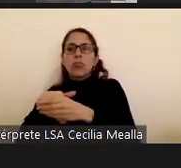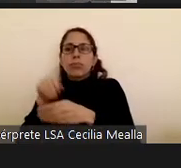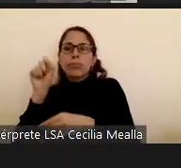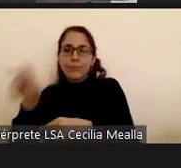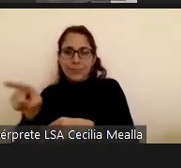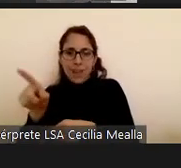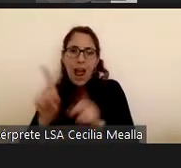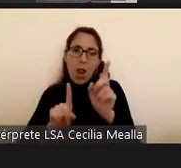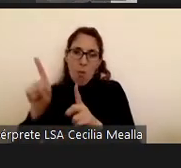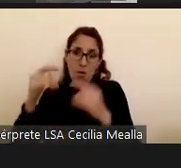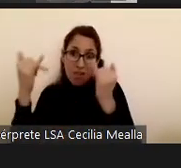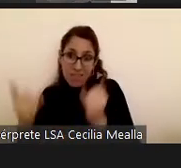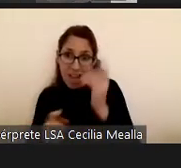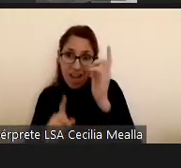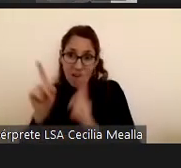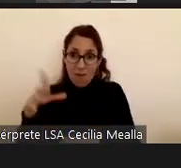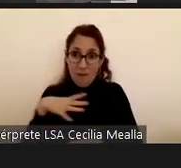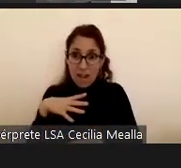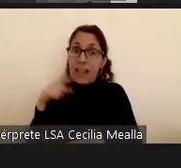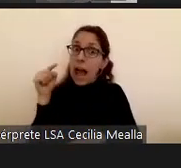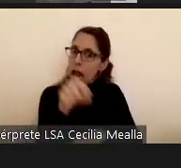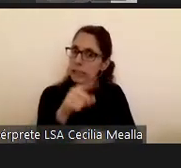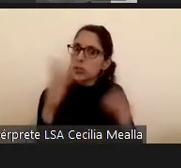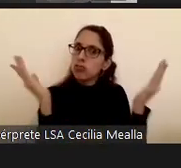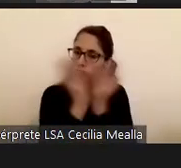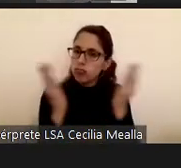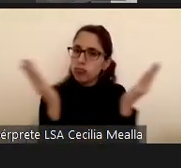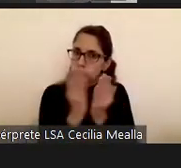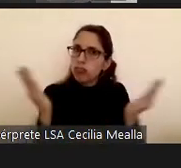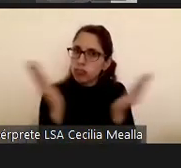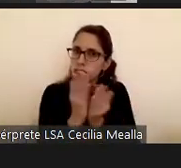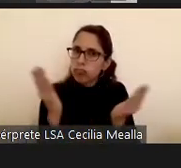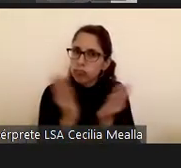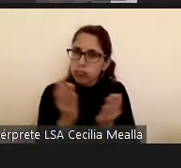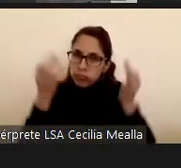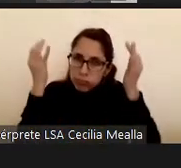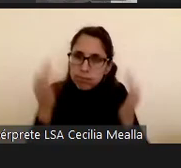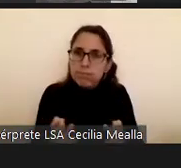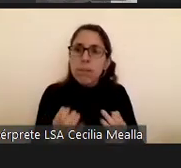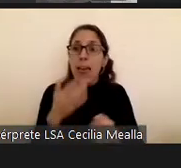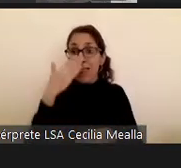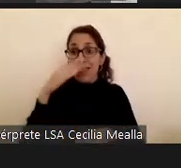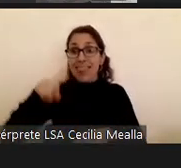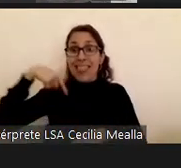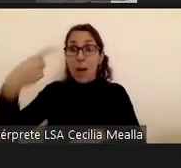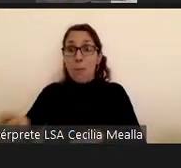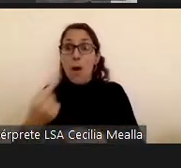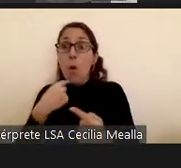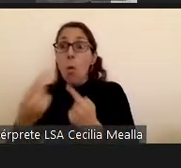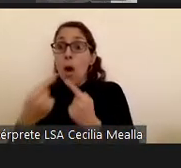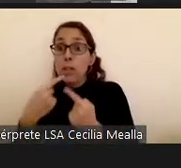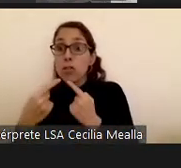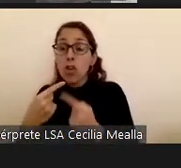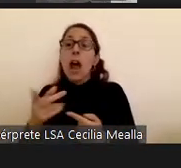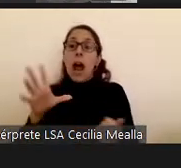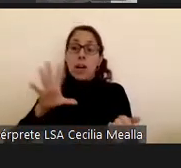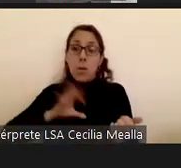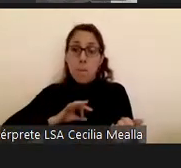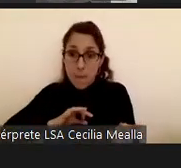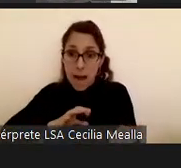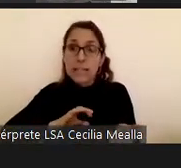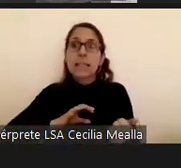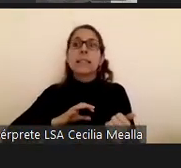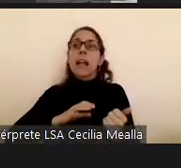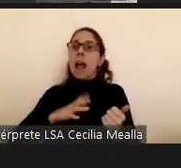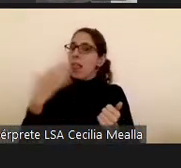esto es importante que después lo estudien bien, y lo sepan para el cuestionario, y lo sepan para el parcial, y lo sepan si no promocionan